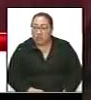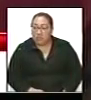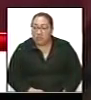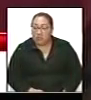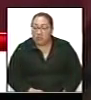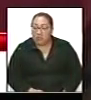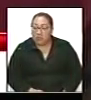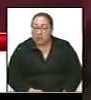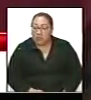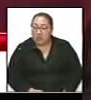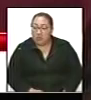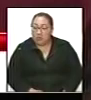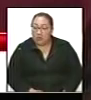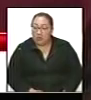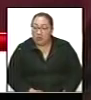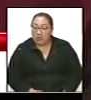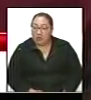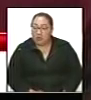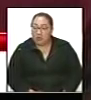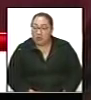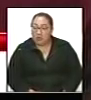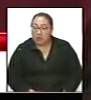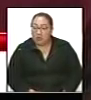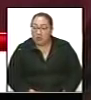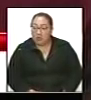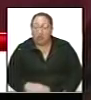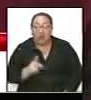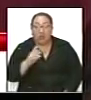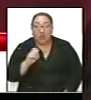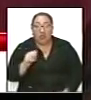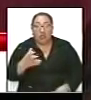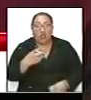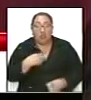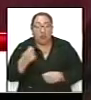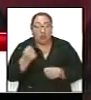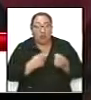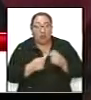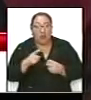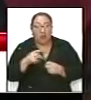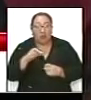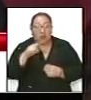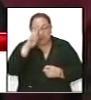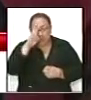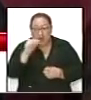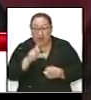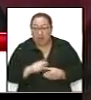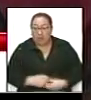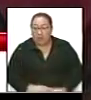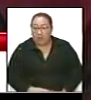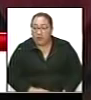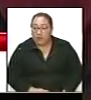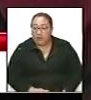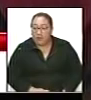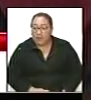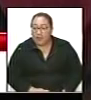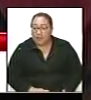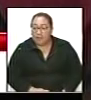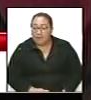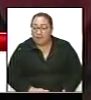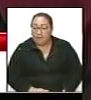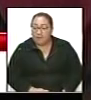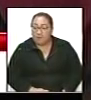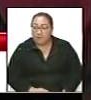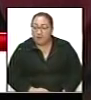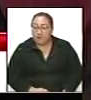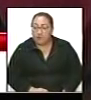qué momento el general Donaire toma la administración si es que de Petroperú, o sea, de Lima, llega a Petroperú moyendo y de ahí se